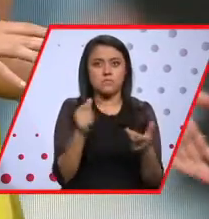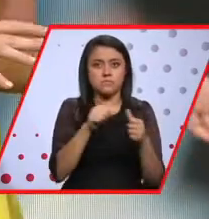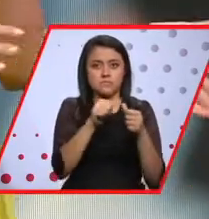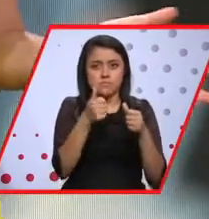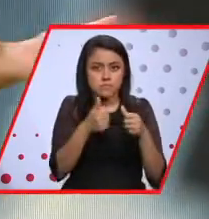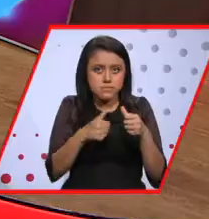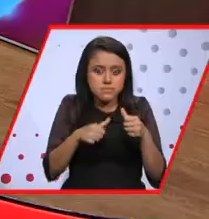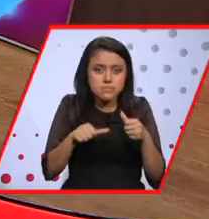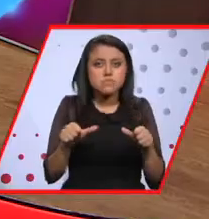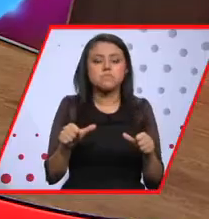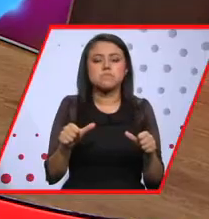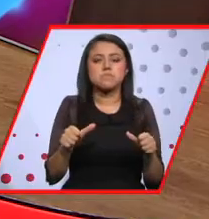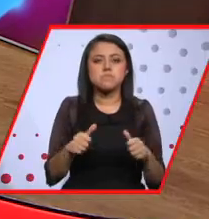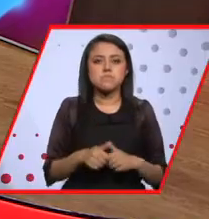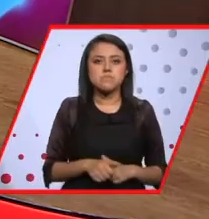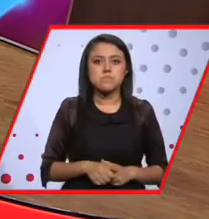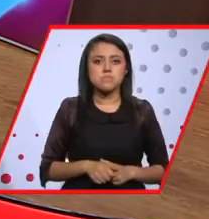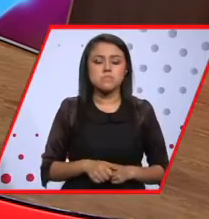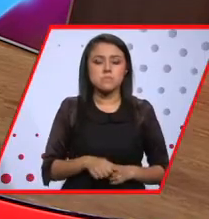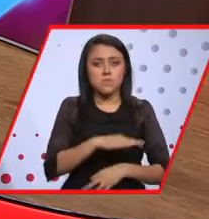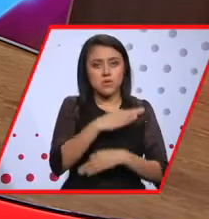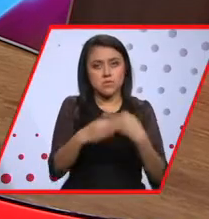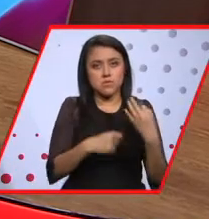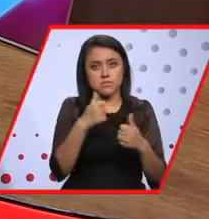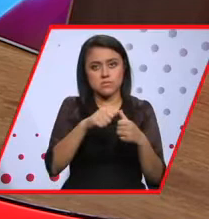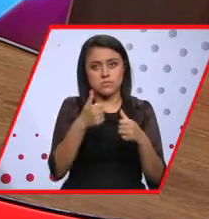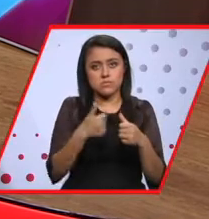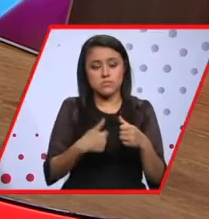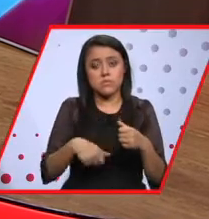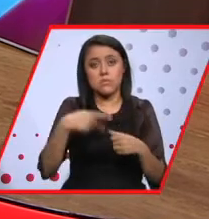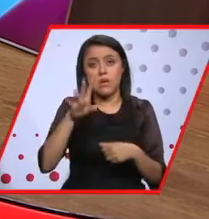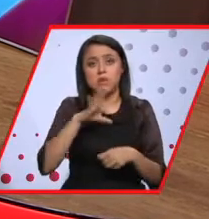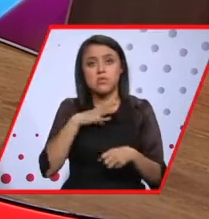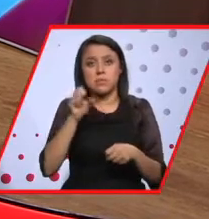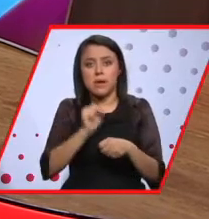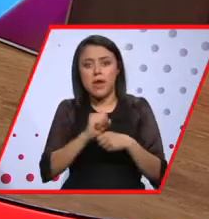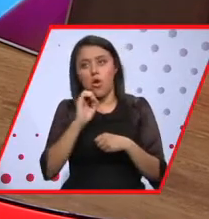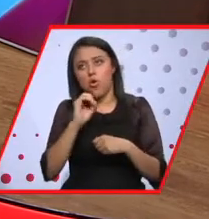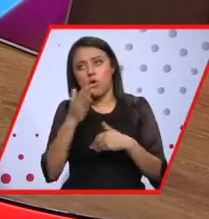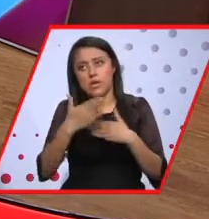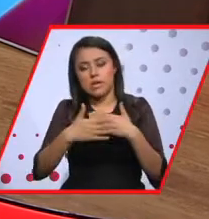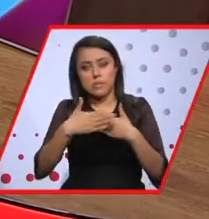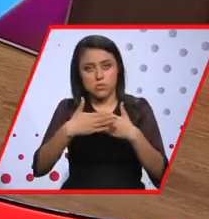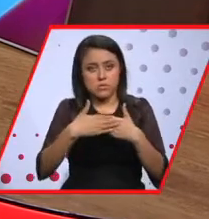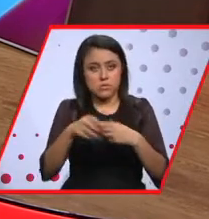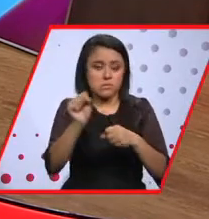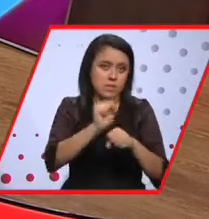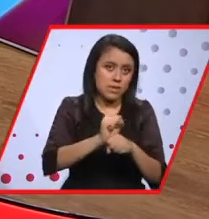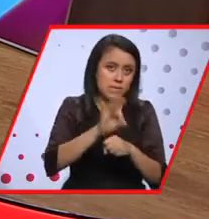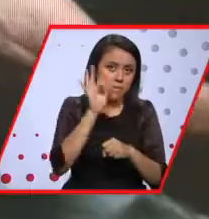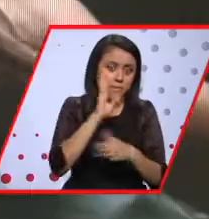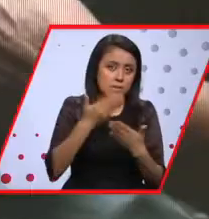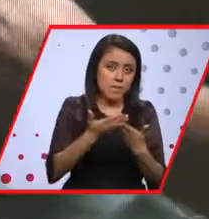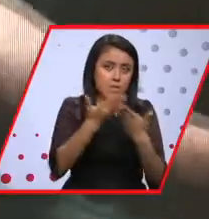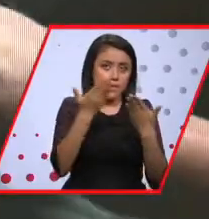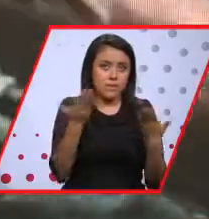artesanal. Es todo artesanal y en la semana o quizás la próxima semana les presentaré la